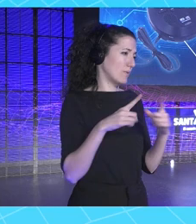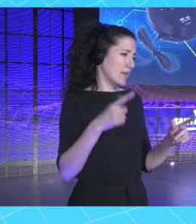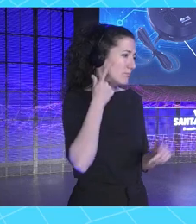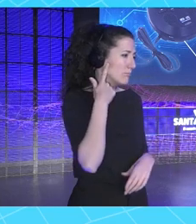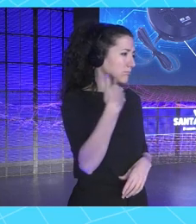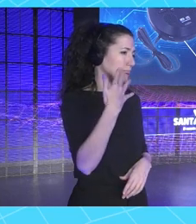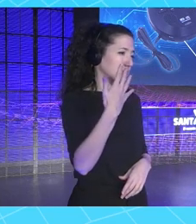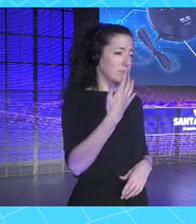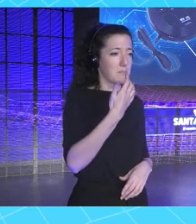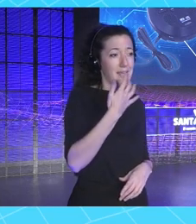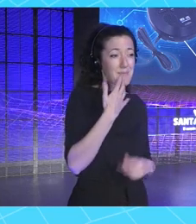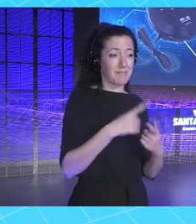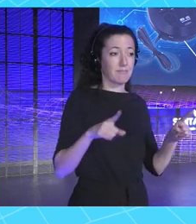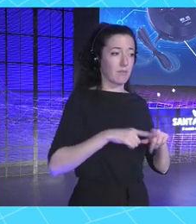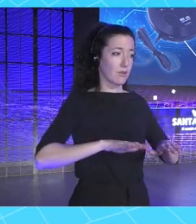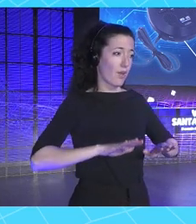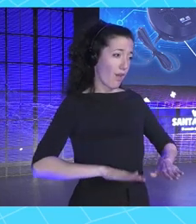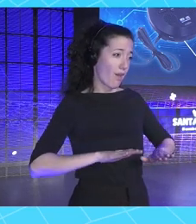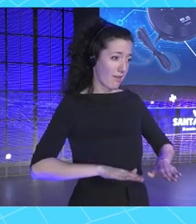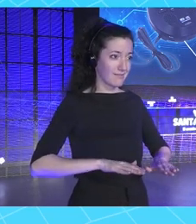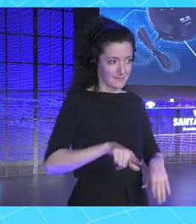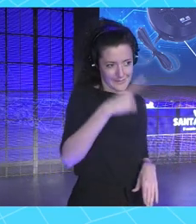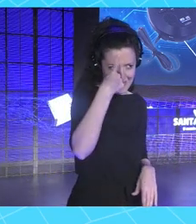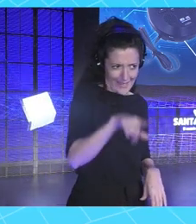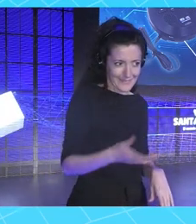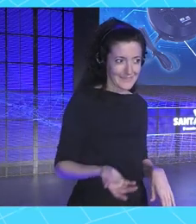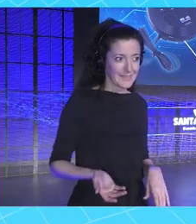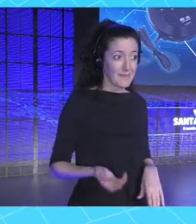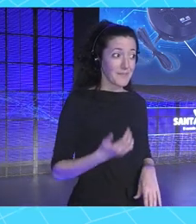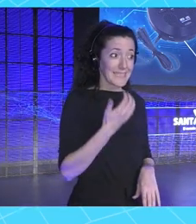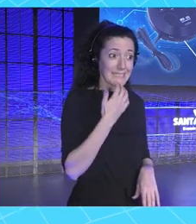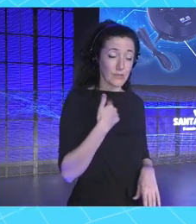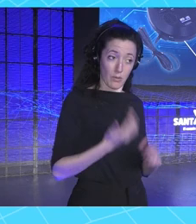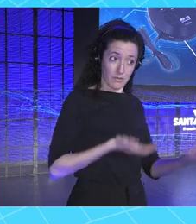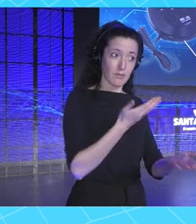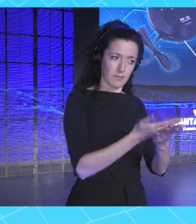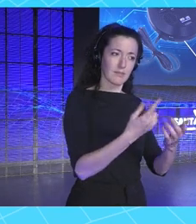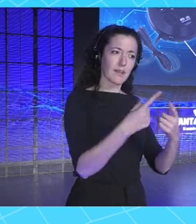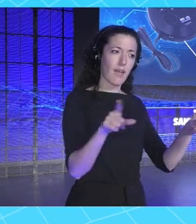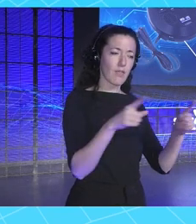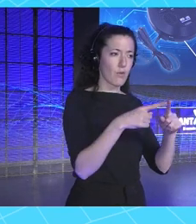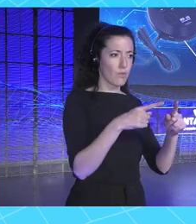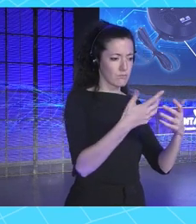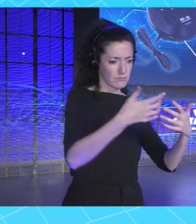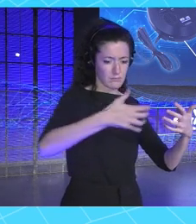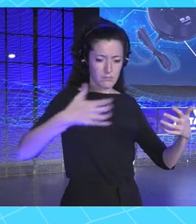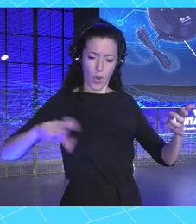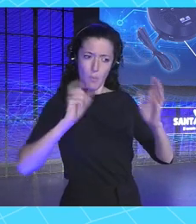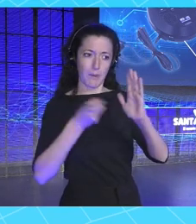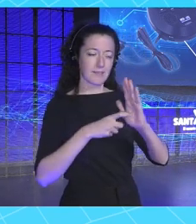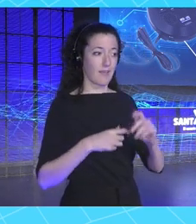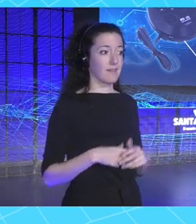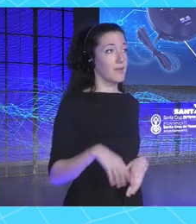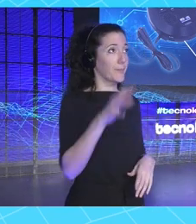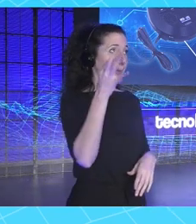hit Quédate te sabes ese trozo te digo que cante esta canción entera ni de coña las mujeres ya